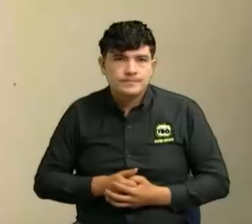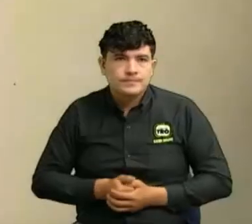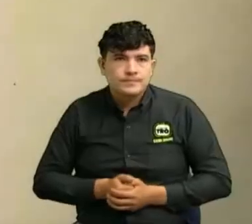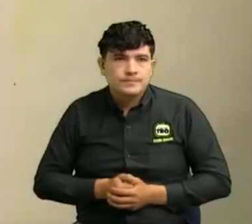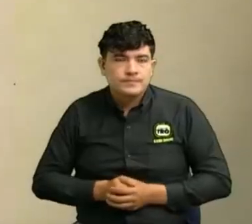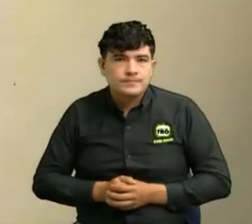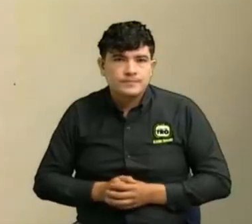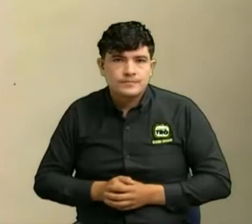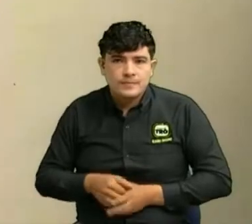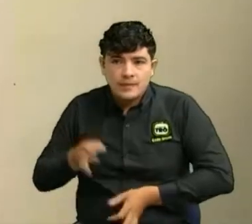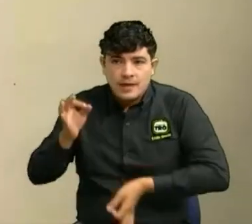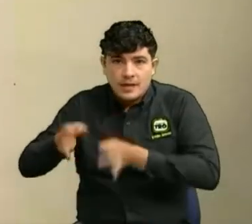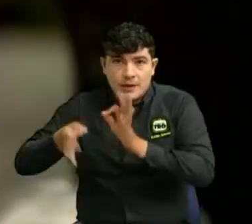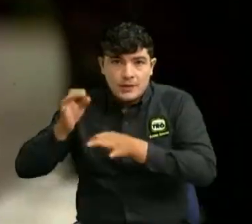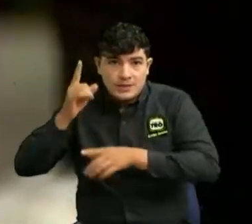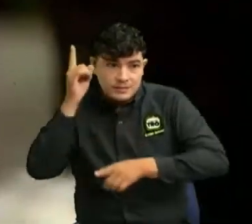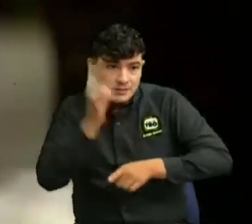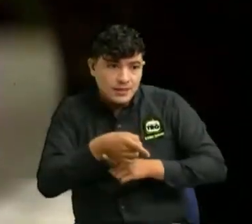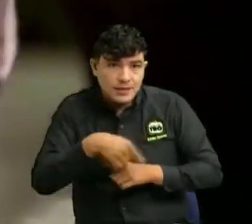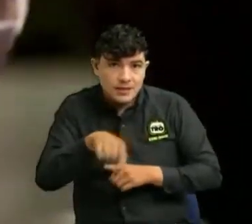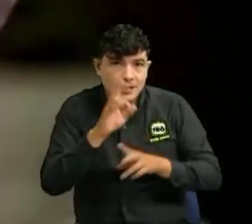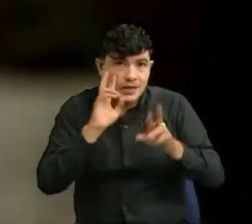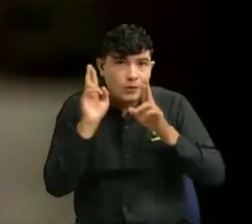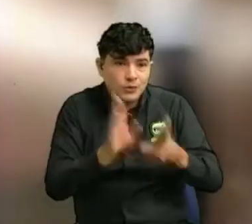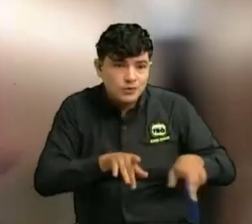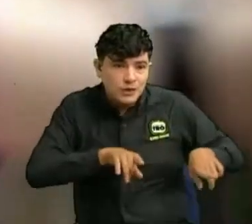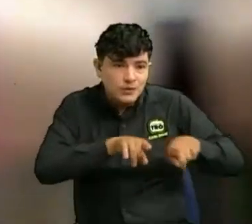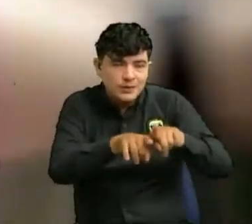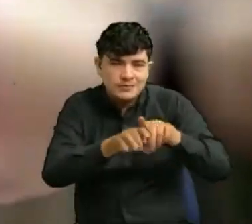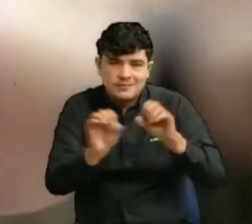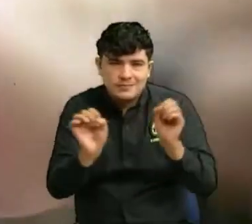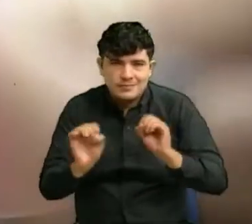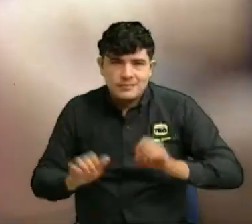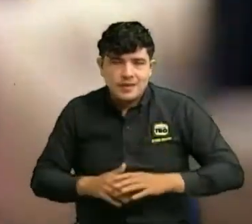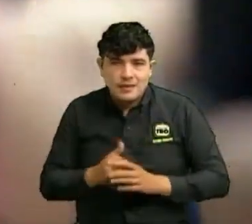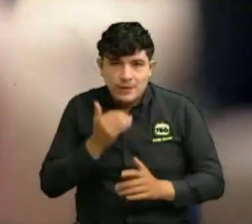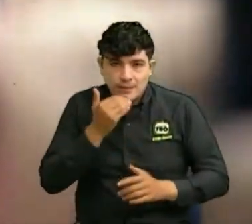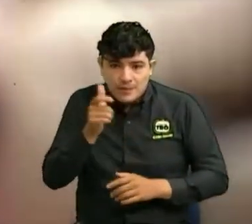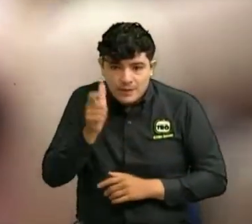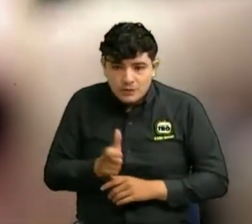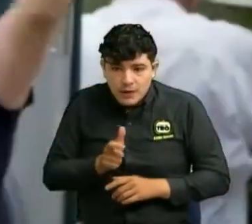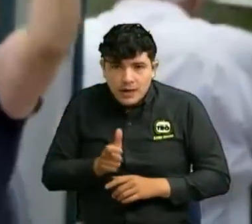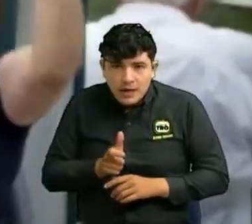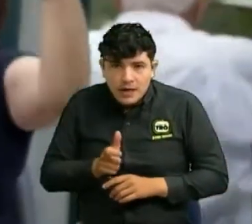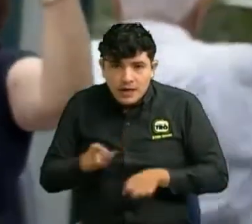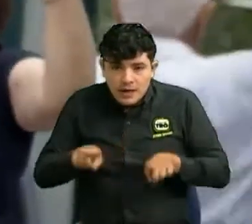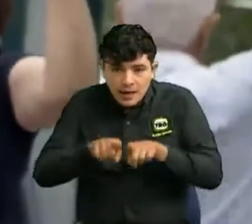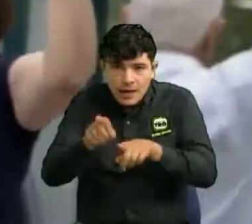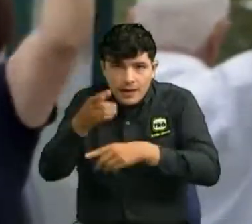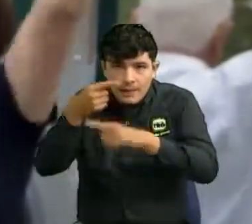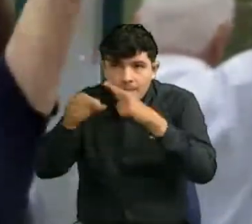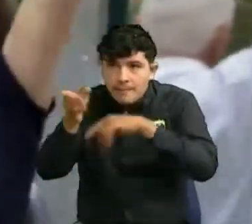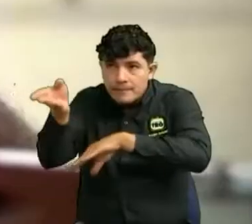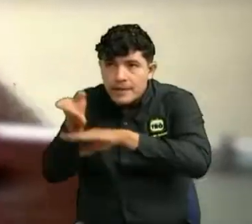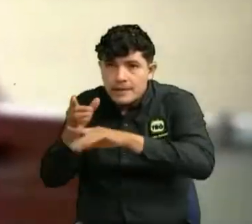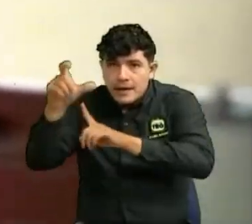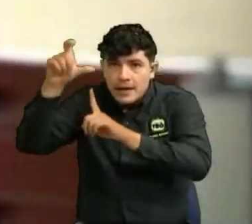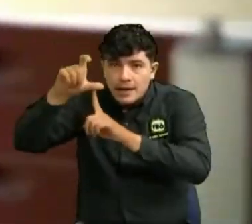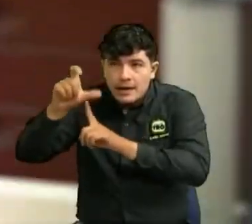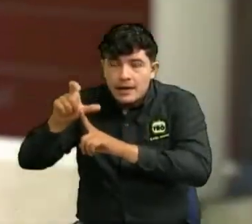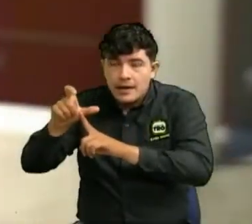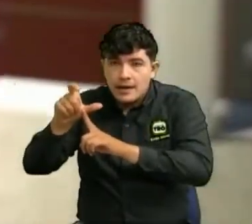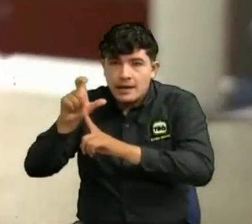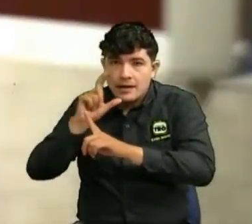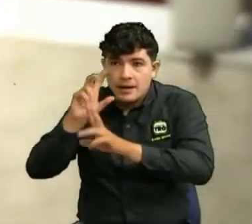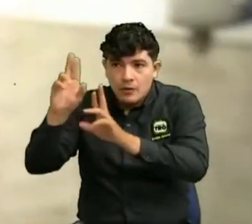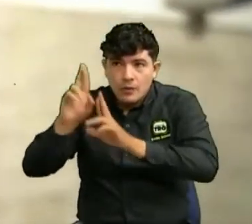declara esa unión. O sea, en materia de reclamación de pensiones, a la compañera le basta con demostrar